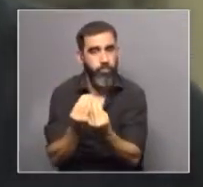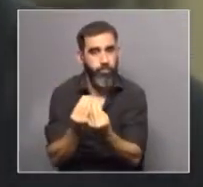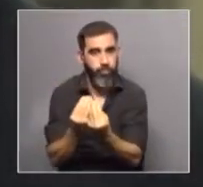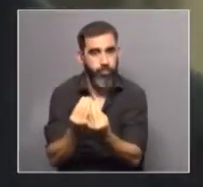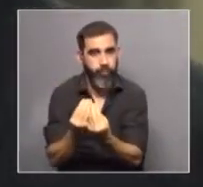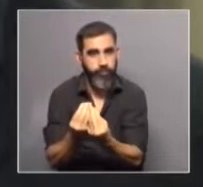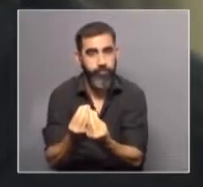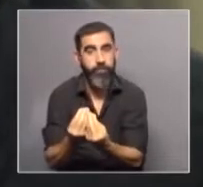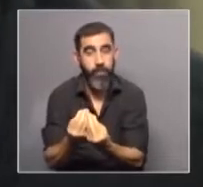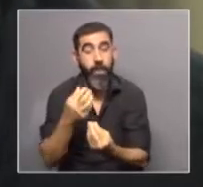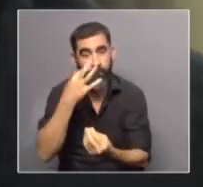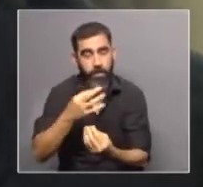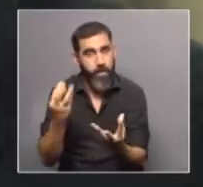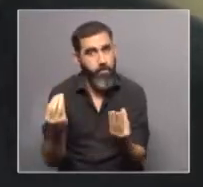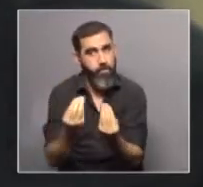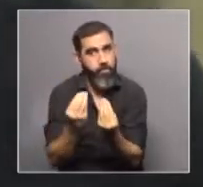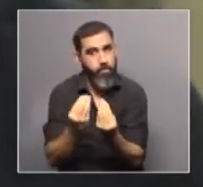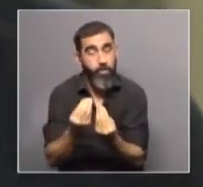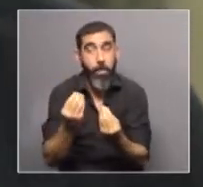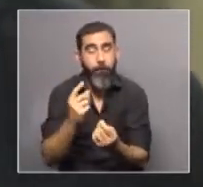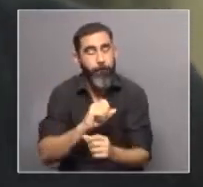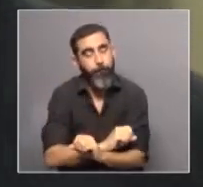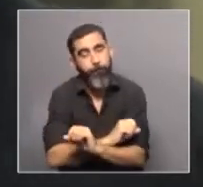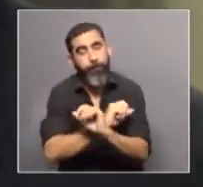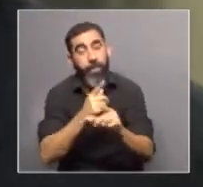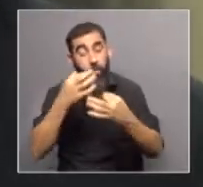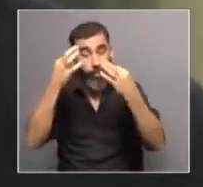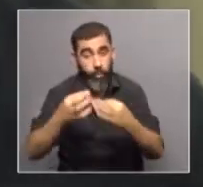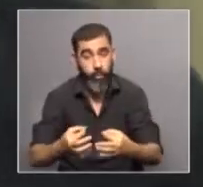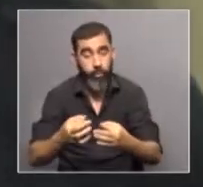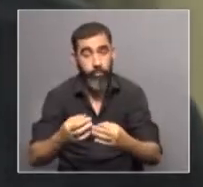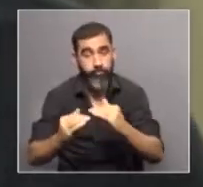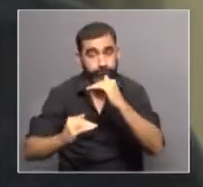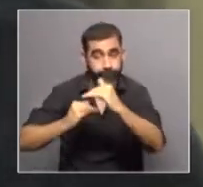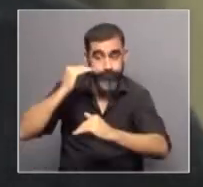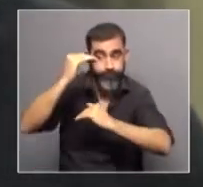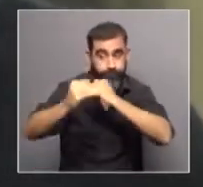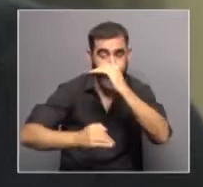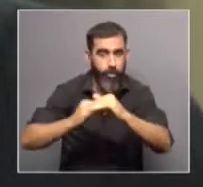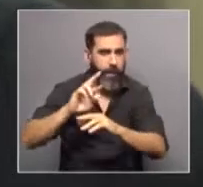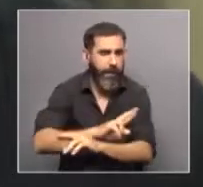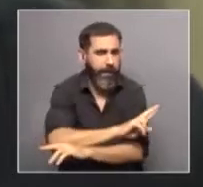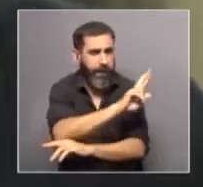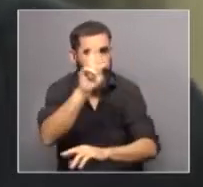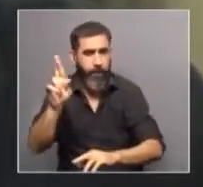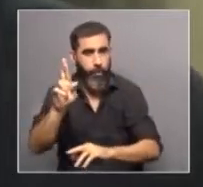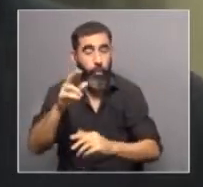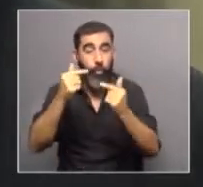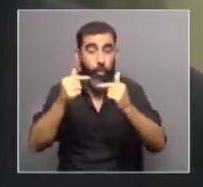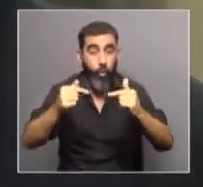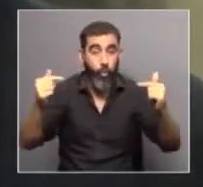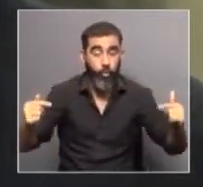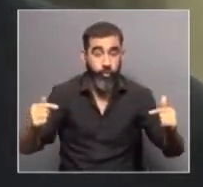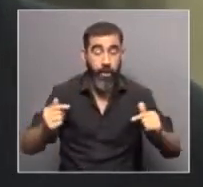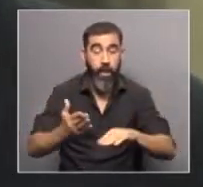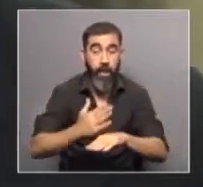abrumadora y muy significativa, y más aún cuando desarrollamos en tiempo récord una herramienta que